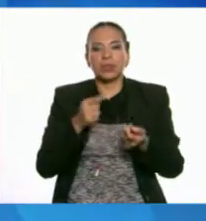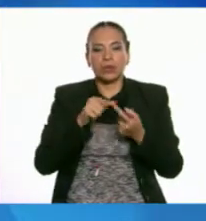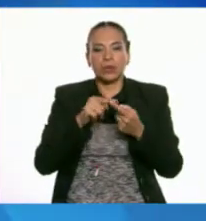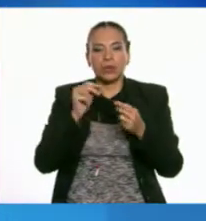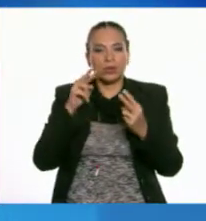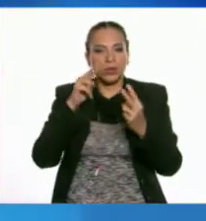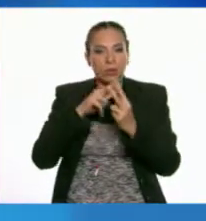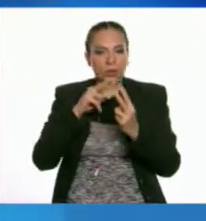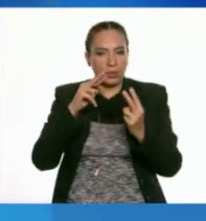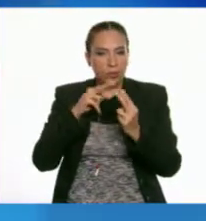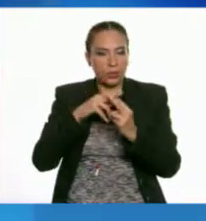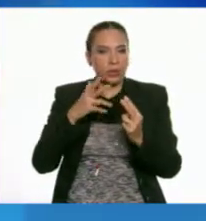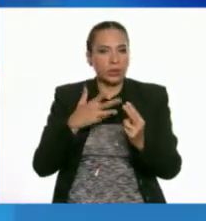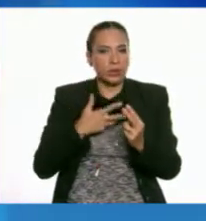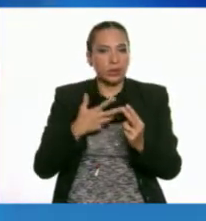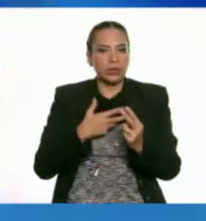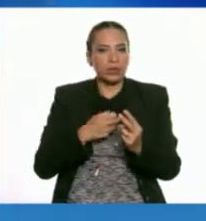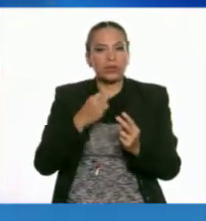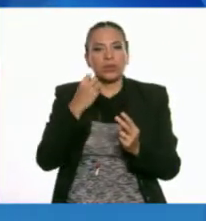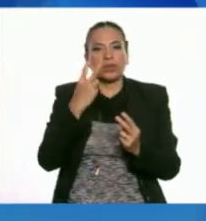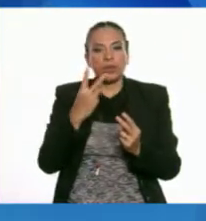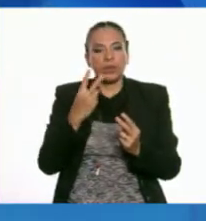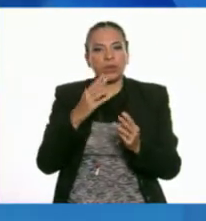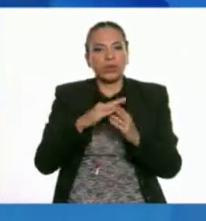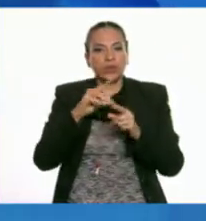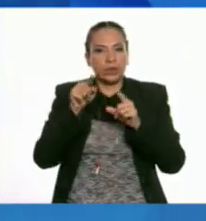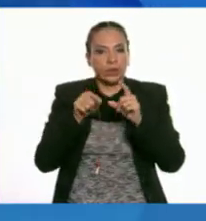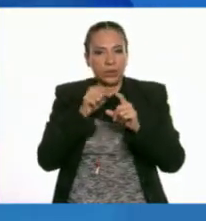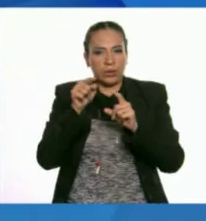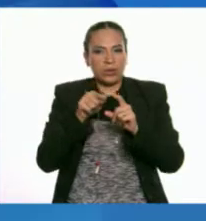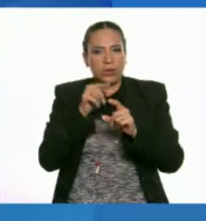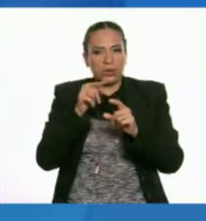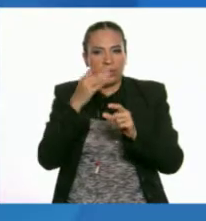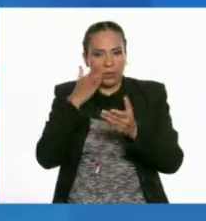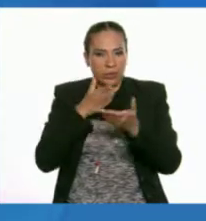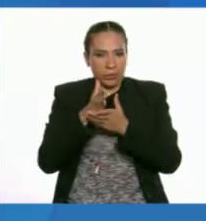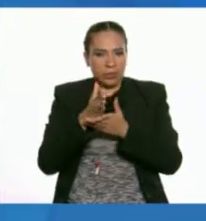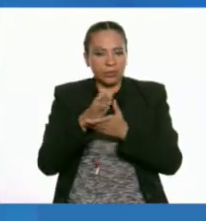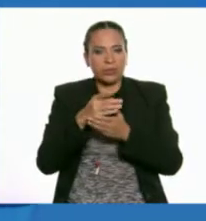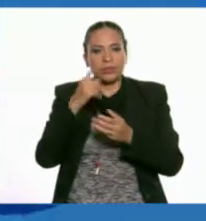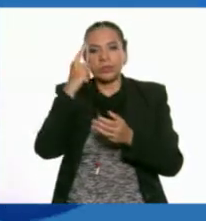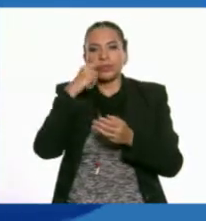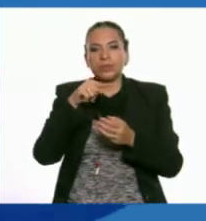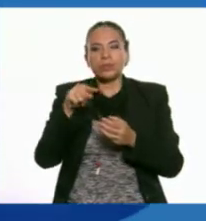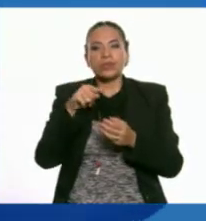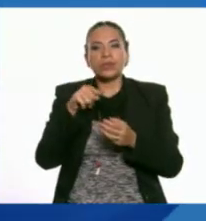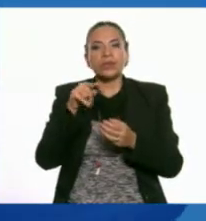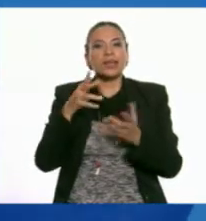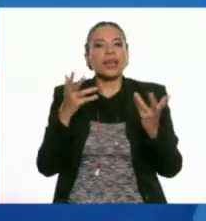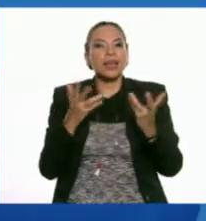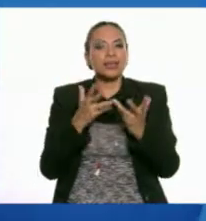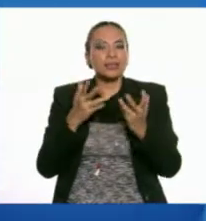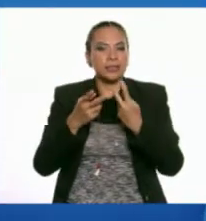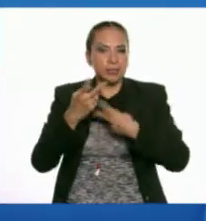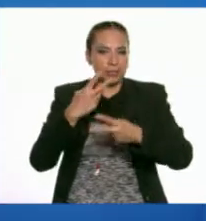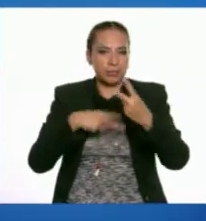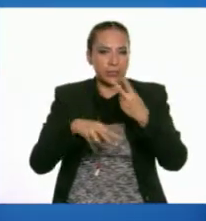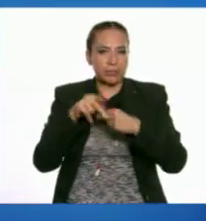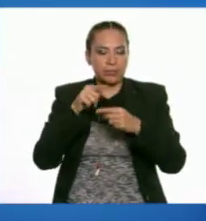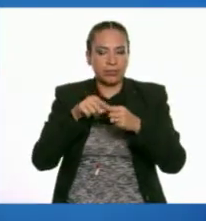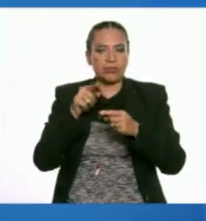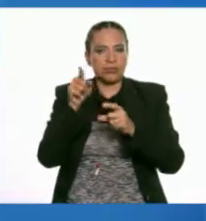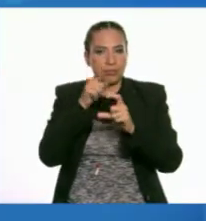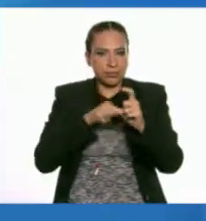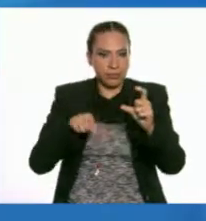colector y 2 escobillas. Para que se cree el efecto de un